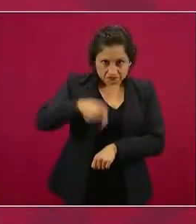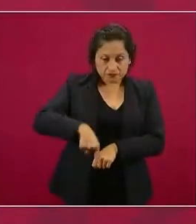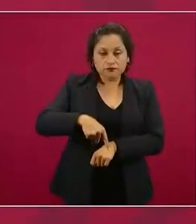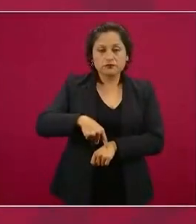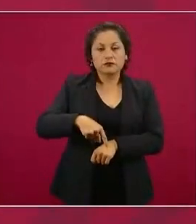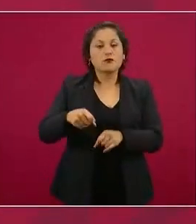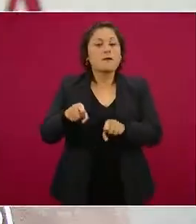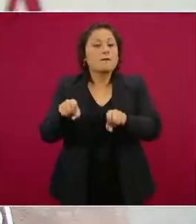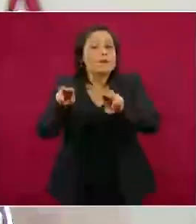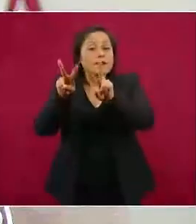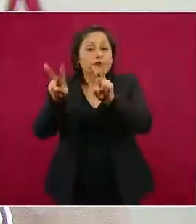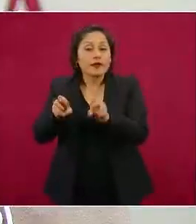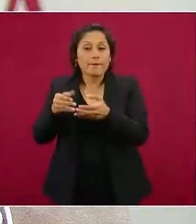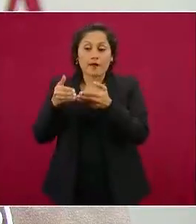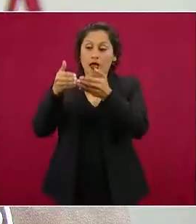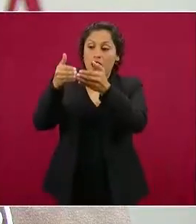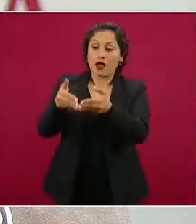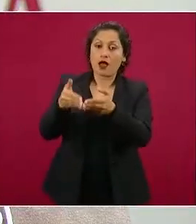mismo.